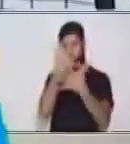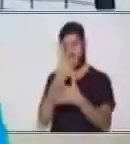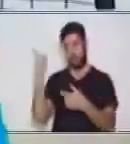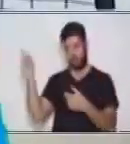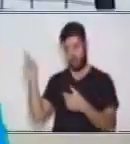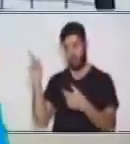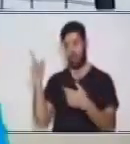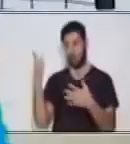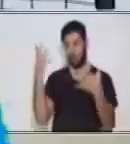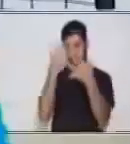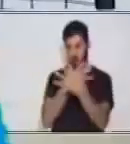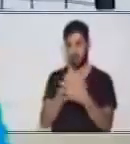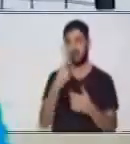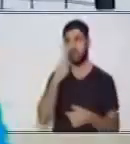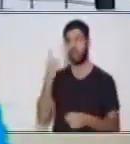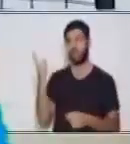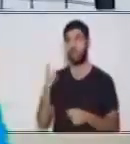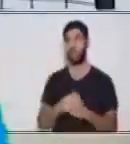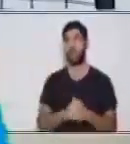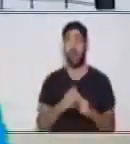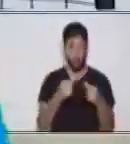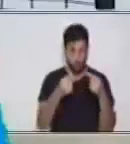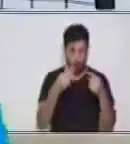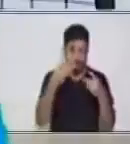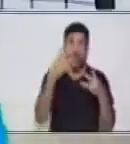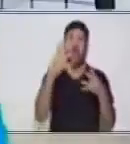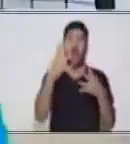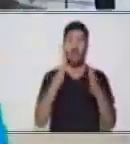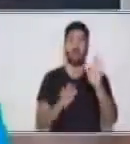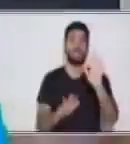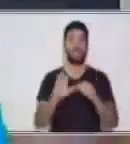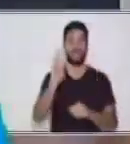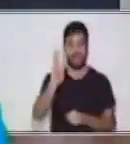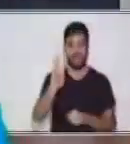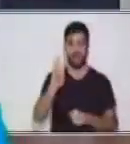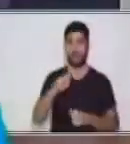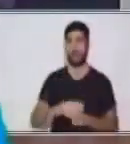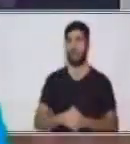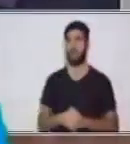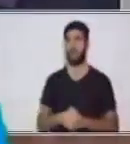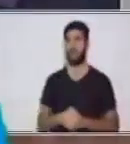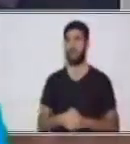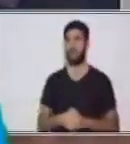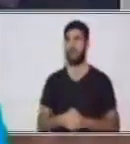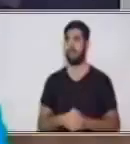Tenemos 10, 11, 12, 13 grados centígrados.